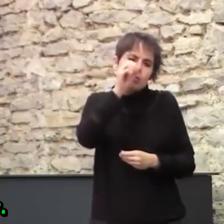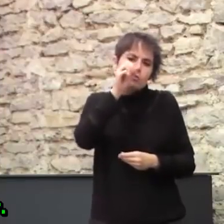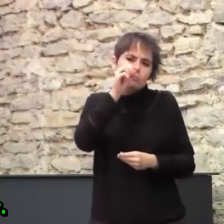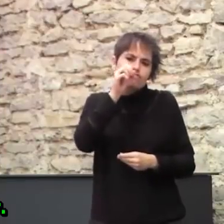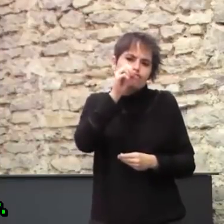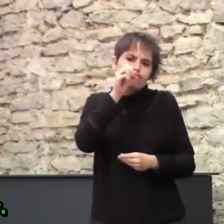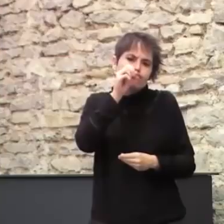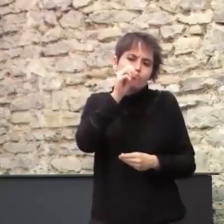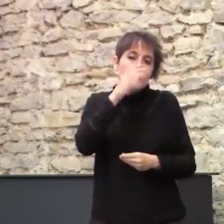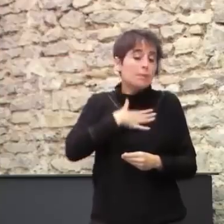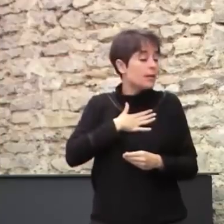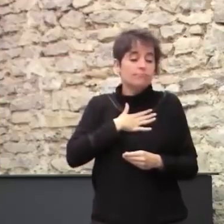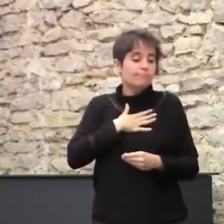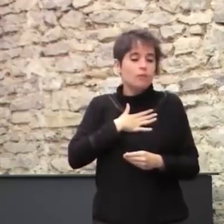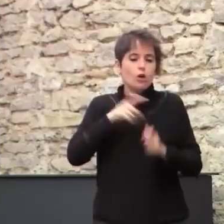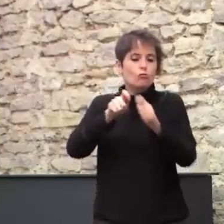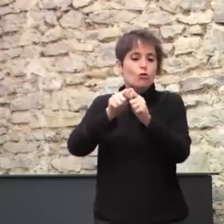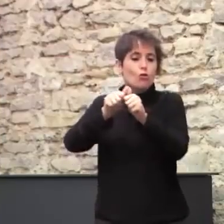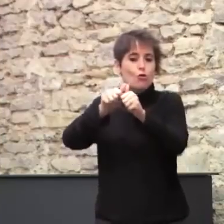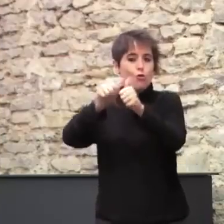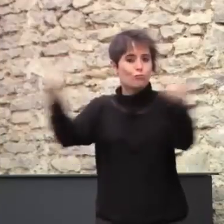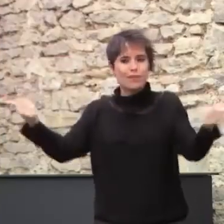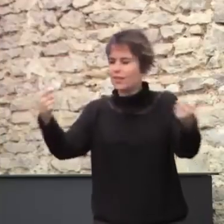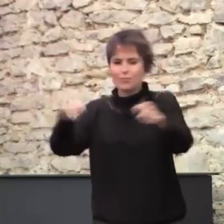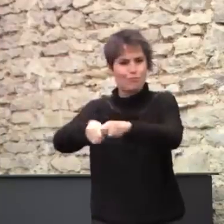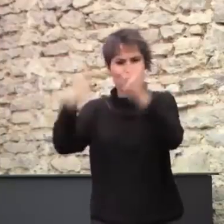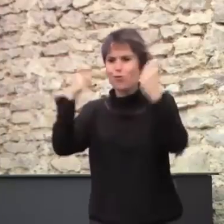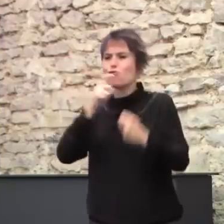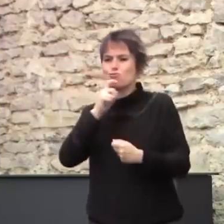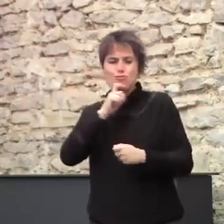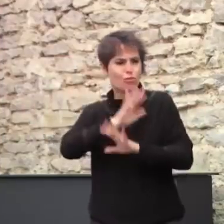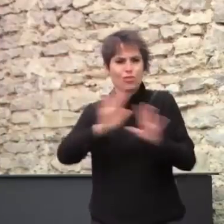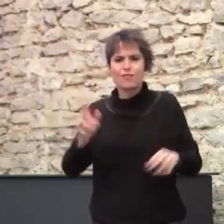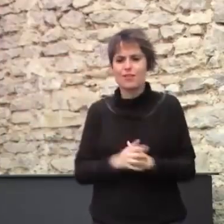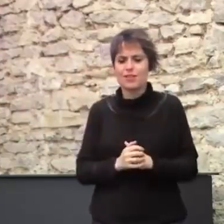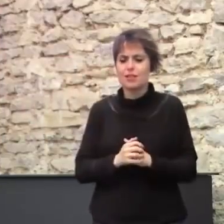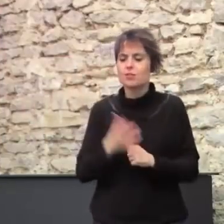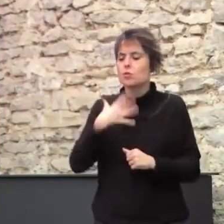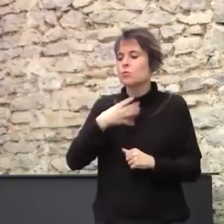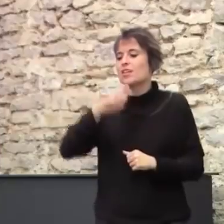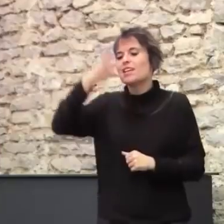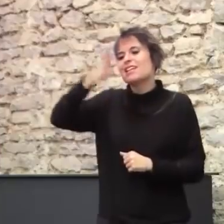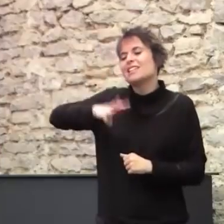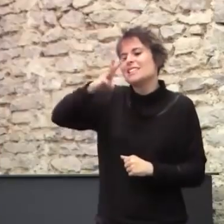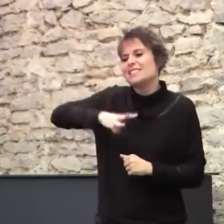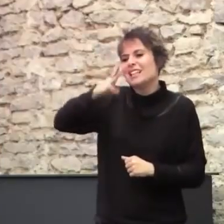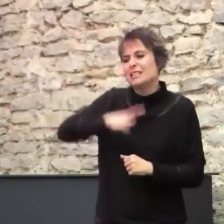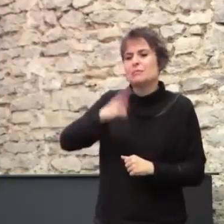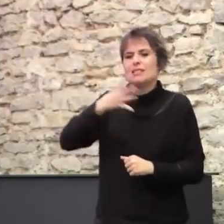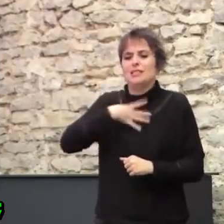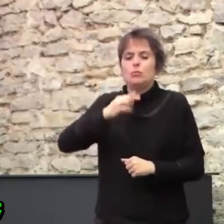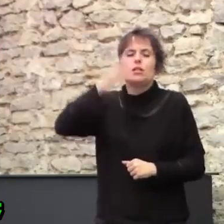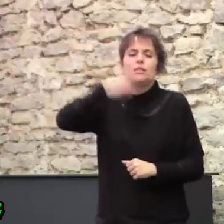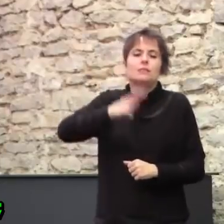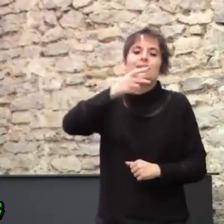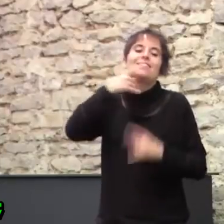nos cuesta mucho romper. O sea, hay gente, por ejemplo, que está, ponle, 3 meses de amor total y luego es capaz de estar 1 año y medio o 2